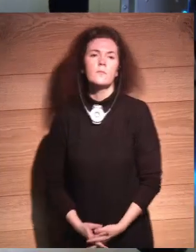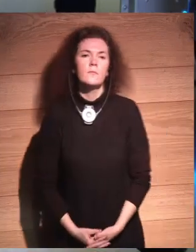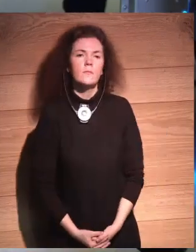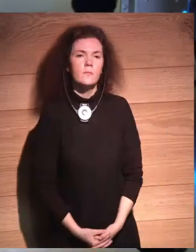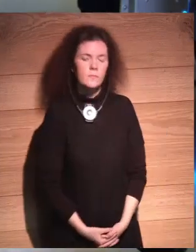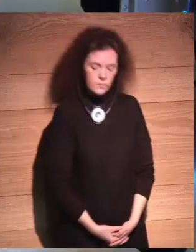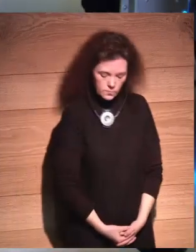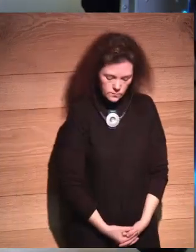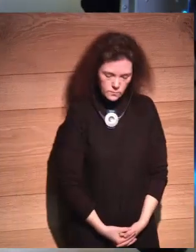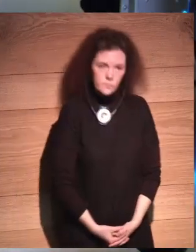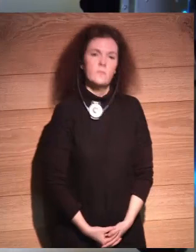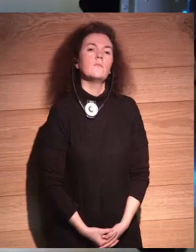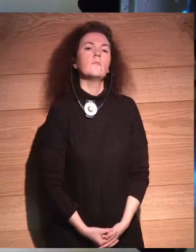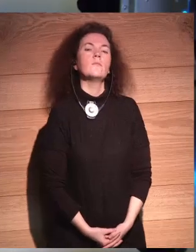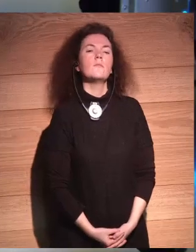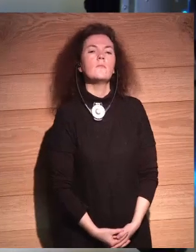to...